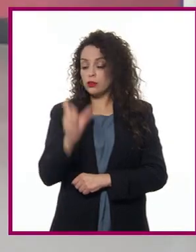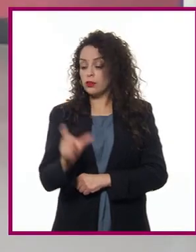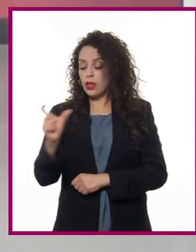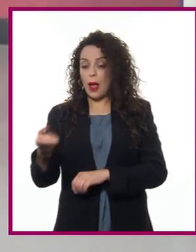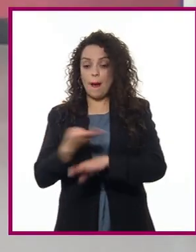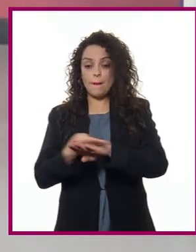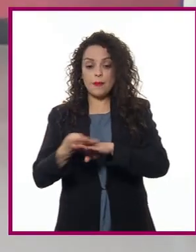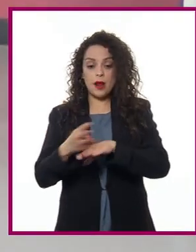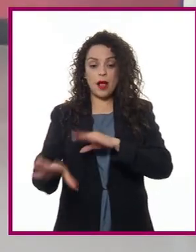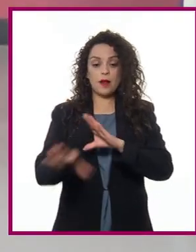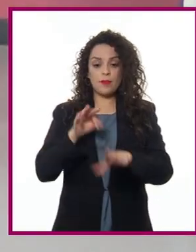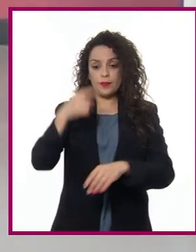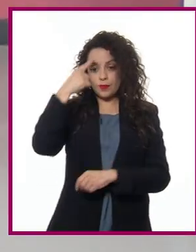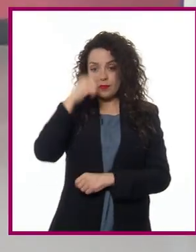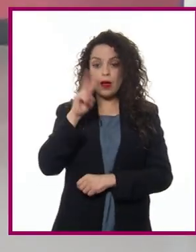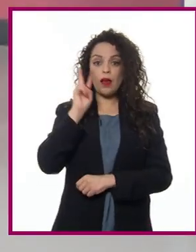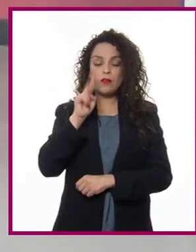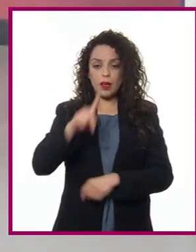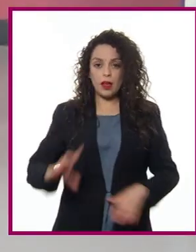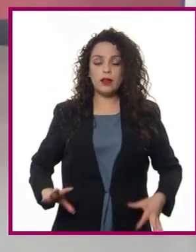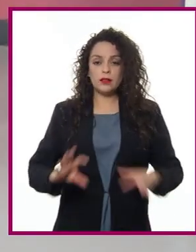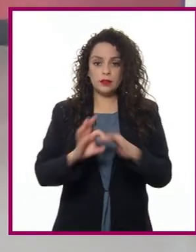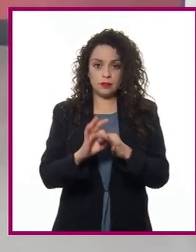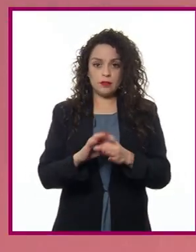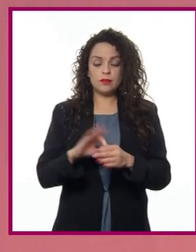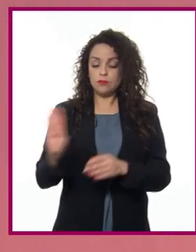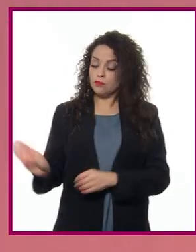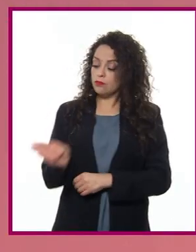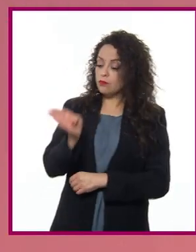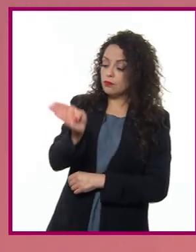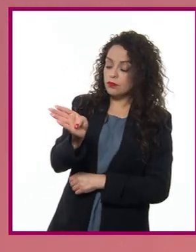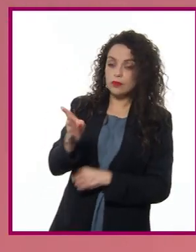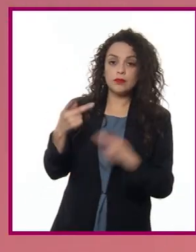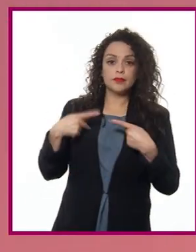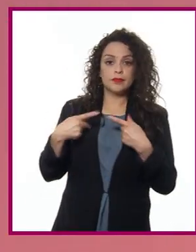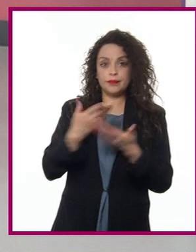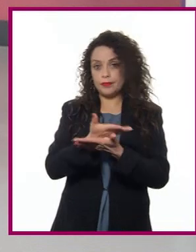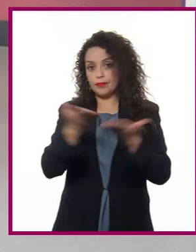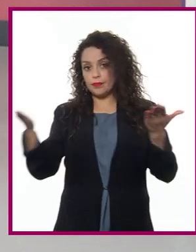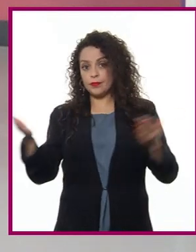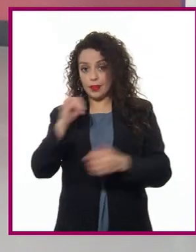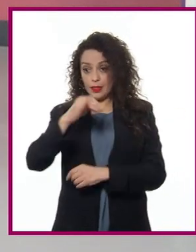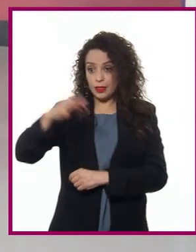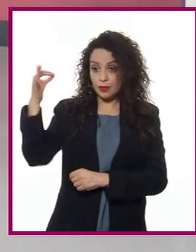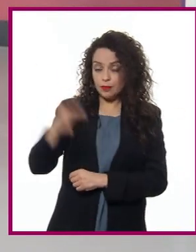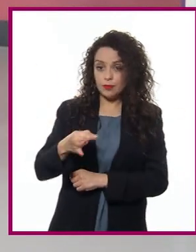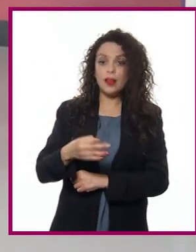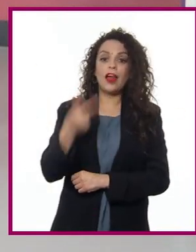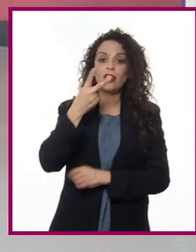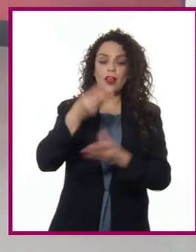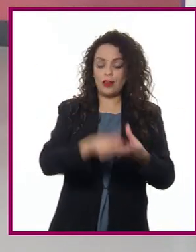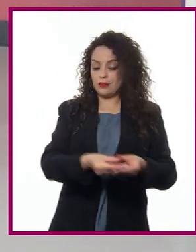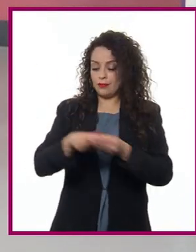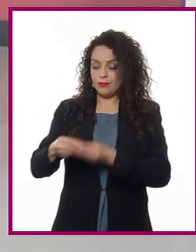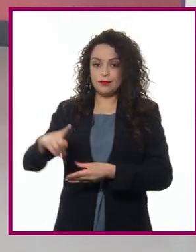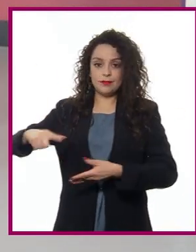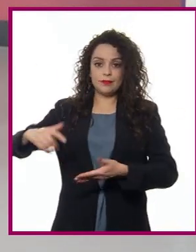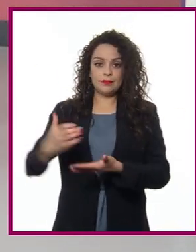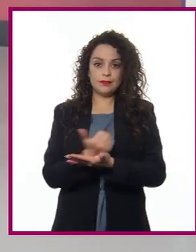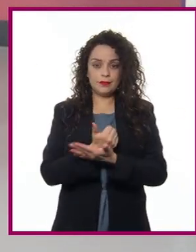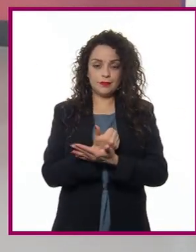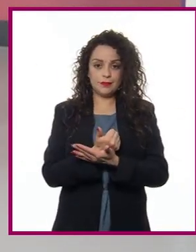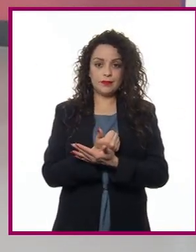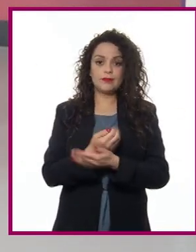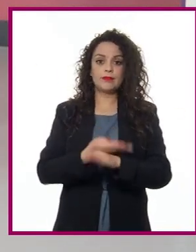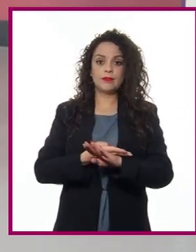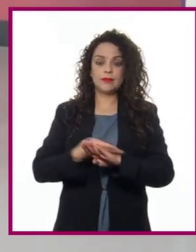elementos indicados en la fórmula. Las levantará y las enseñará a los jugadores. Si acierta, se quedará con las tarjetas y ganará un par de tarjetas